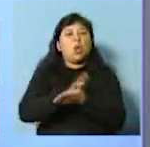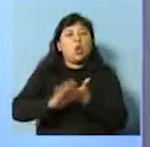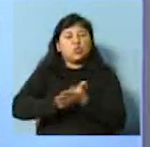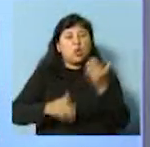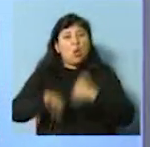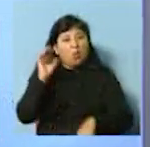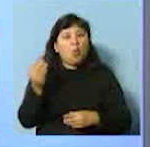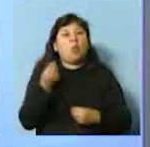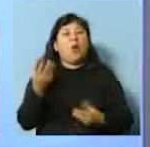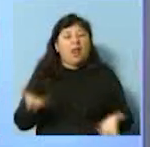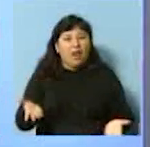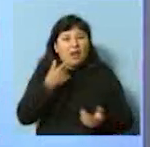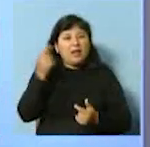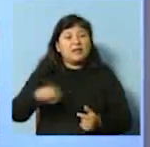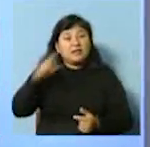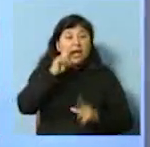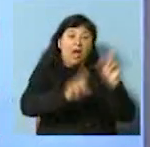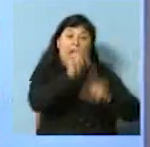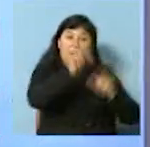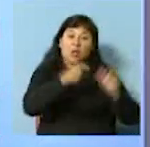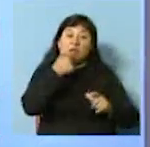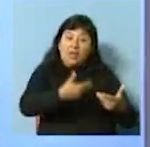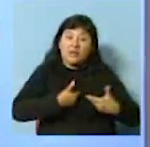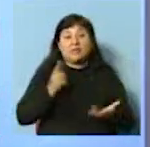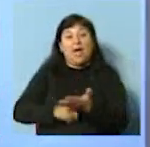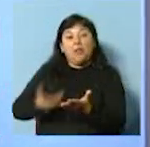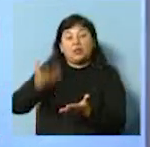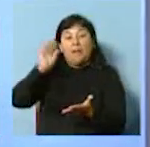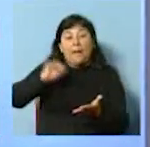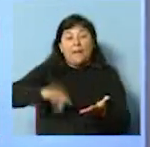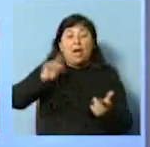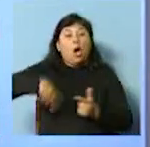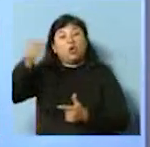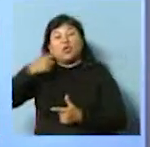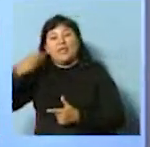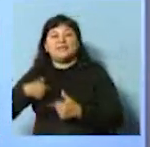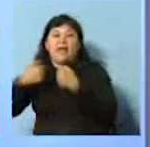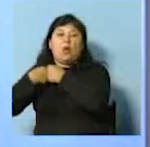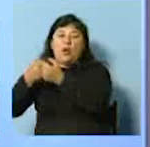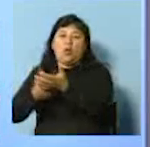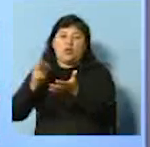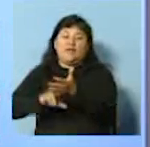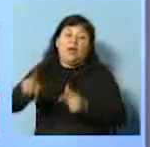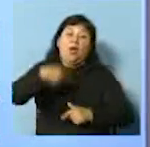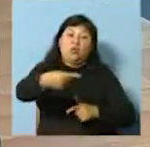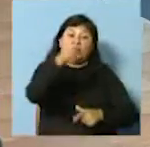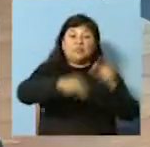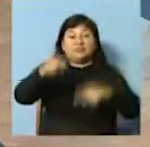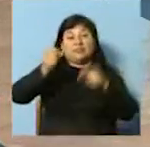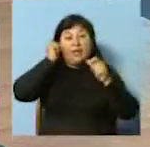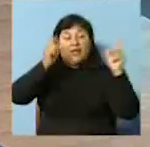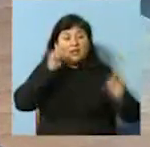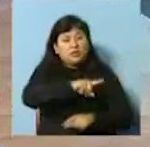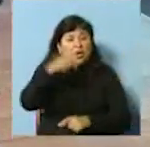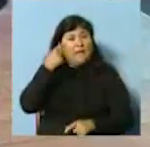seguir con el ajuste u otro quizás renegociarlo nosotros creemos que hay que desconocer una de dos que lamentablemente no está llevando al hambre y la miseria al